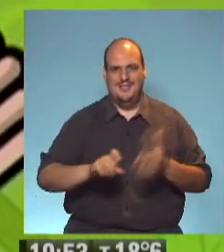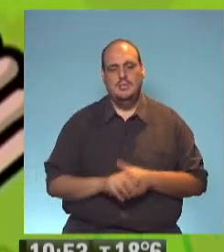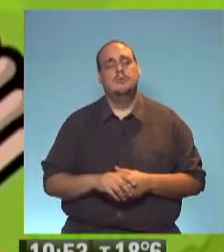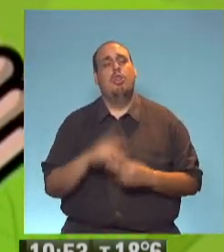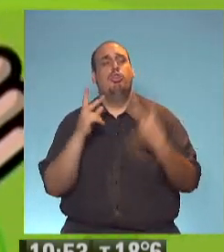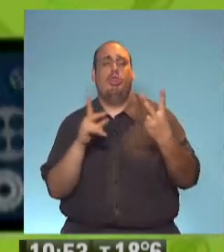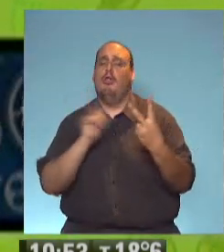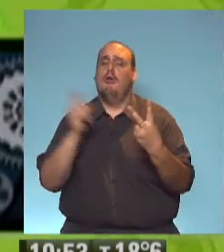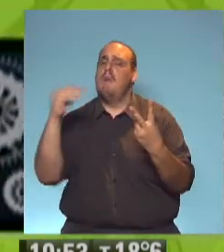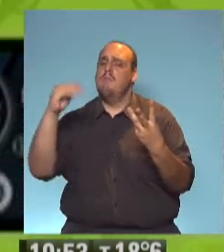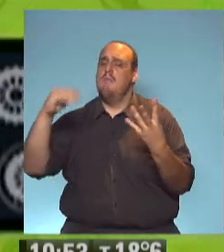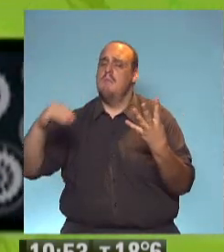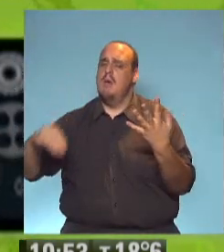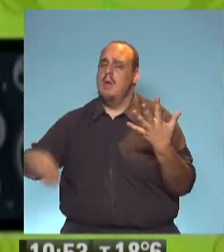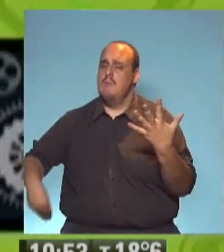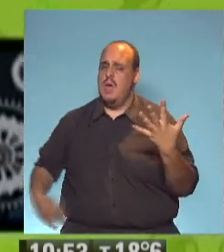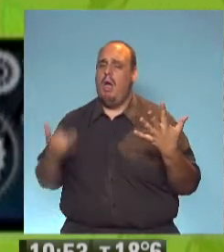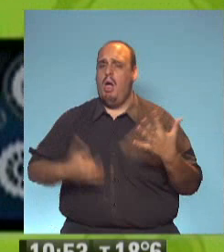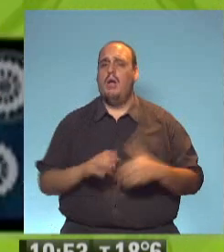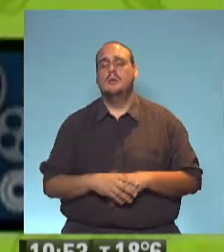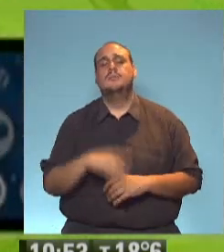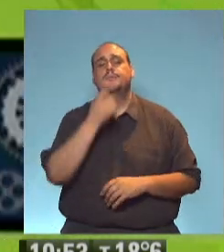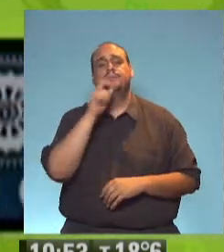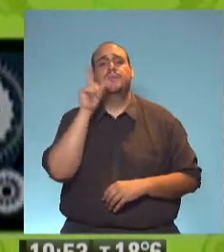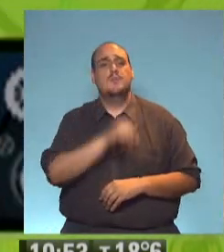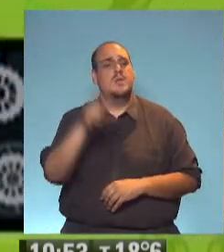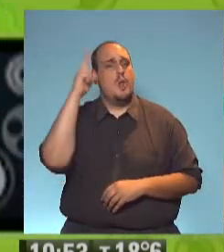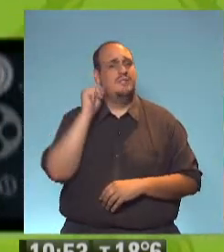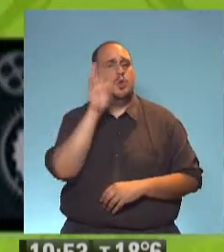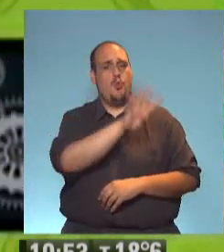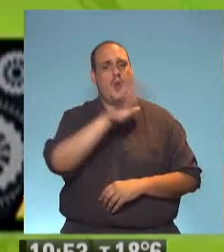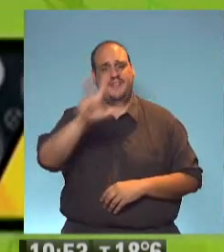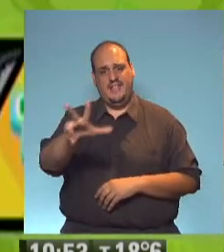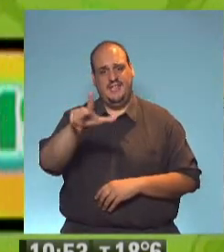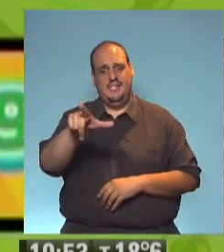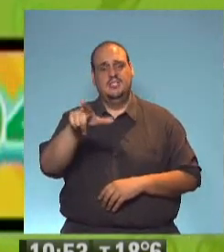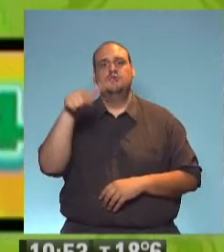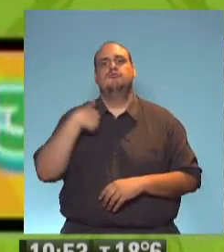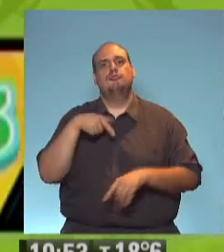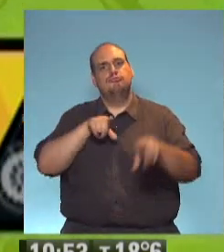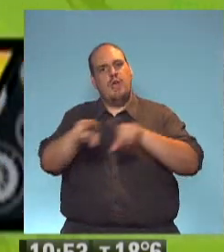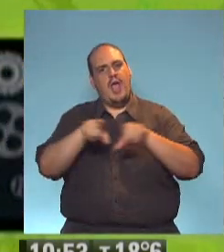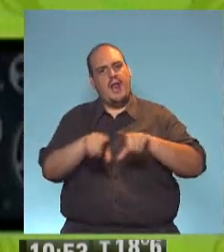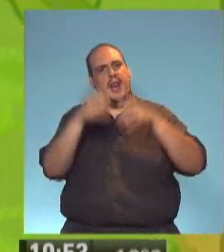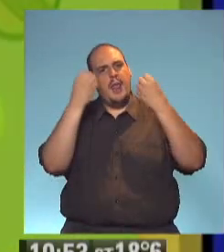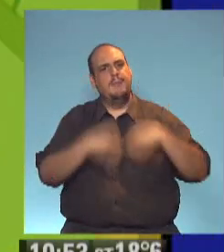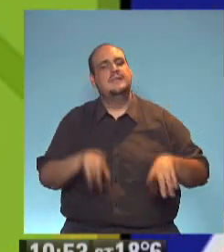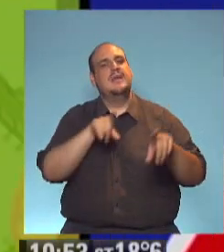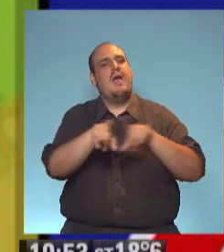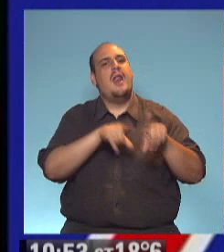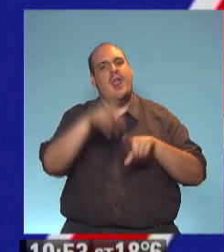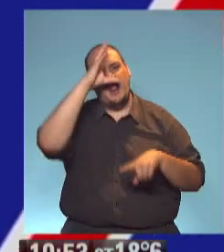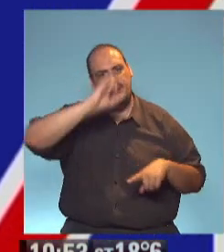¡Múltiple identidad! Veamos. En 1943, empecé mi carrera diplomática. A